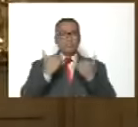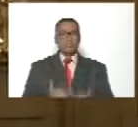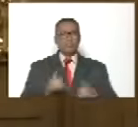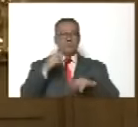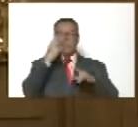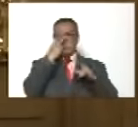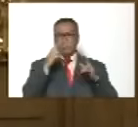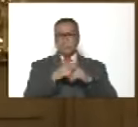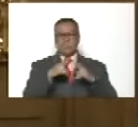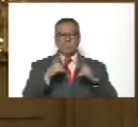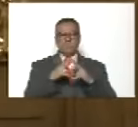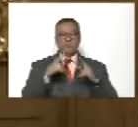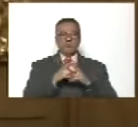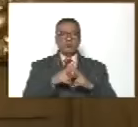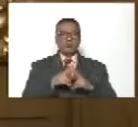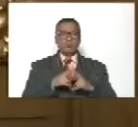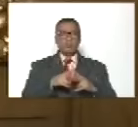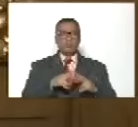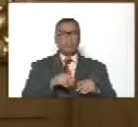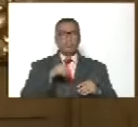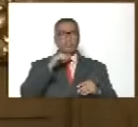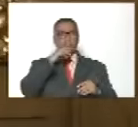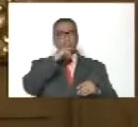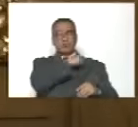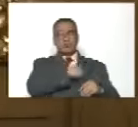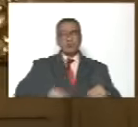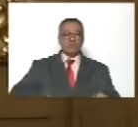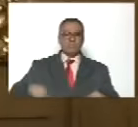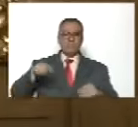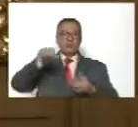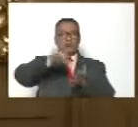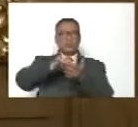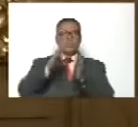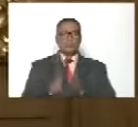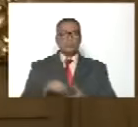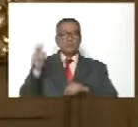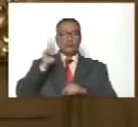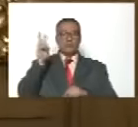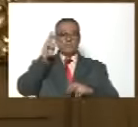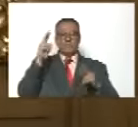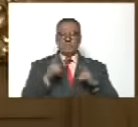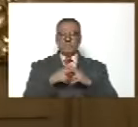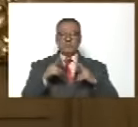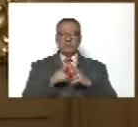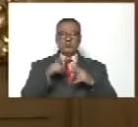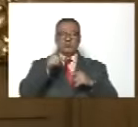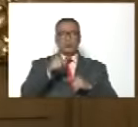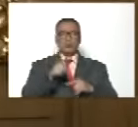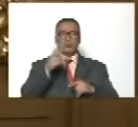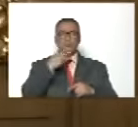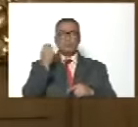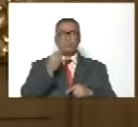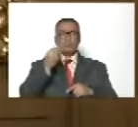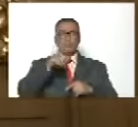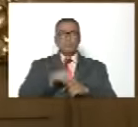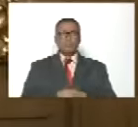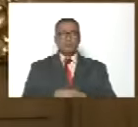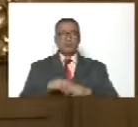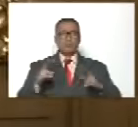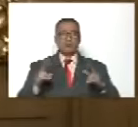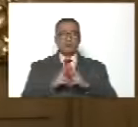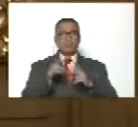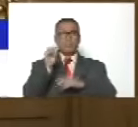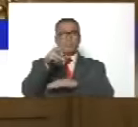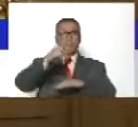de la visita del presidente iraní a Venezuela, tuvo un encuentro con la juventud, un encuentro